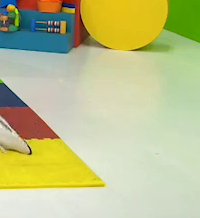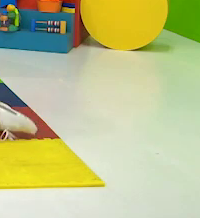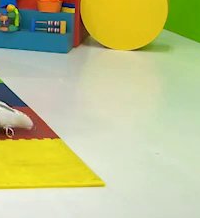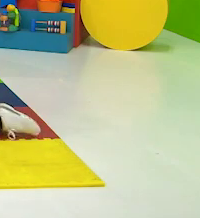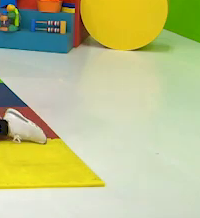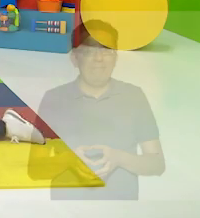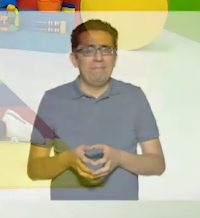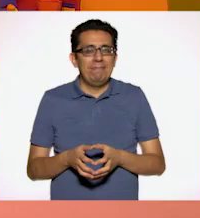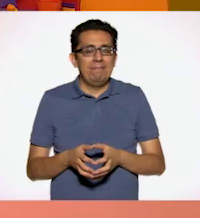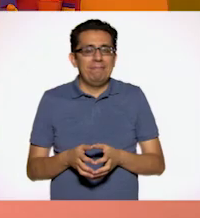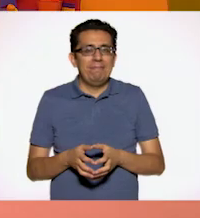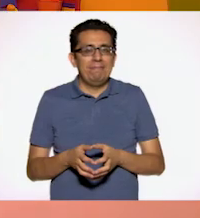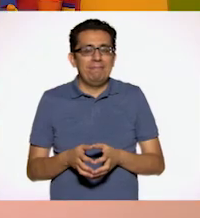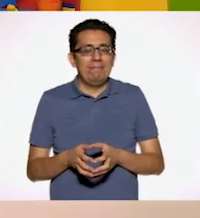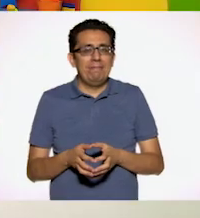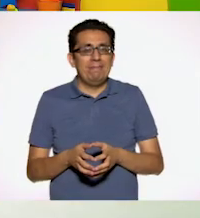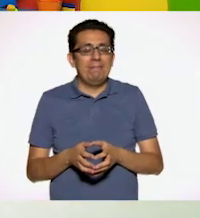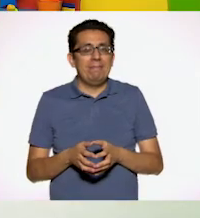¡Bien!